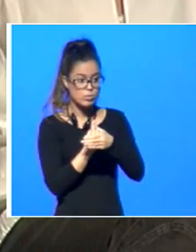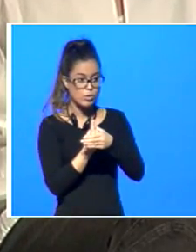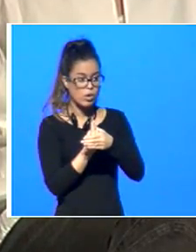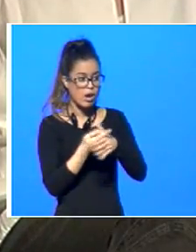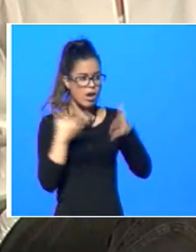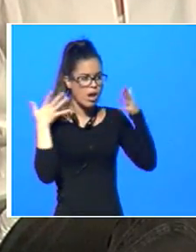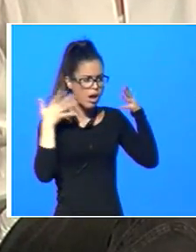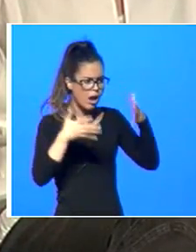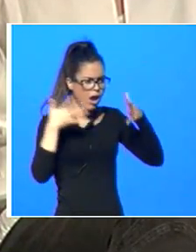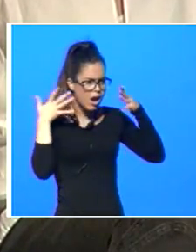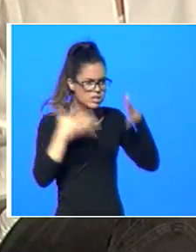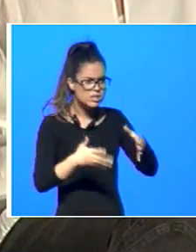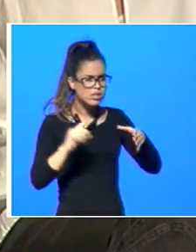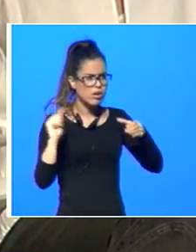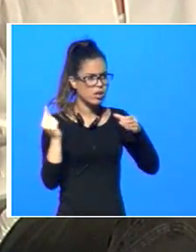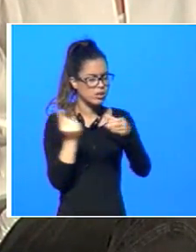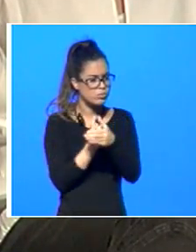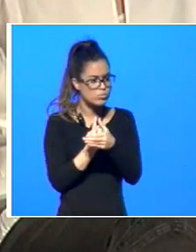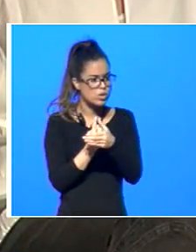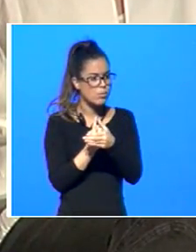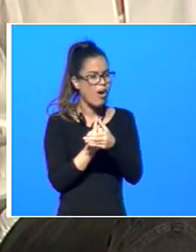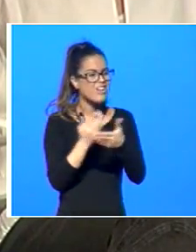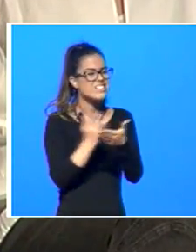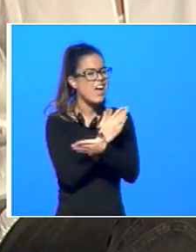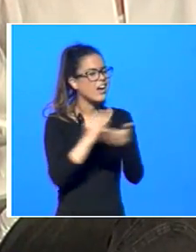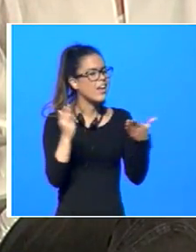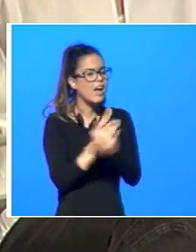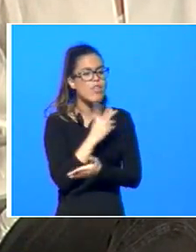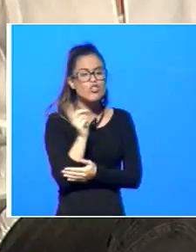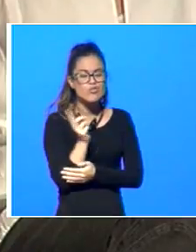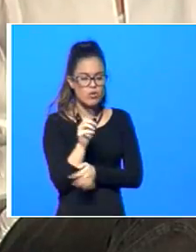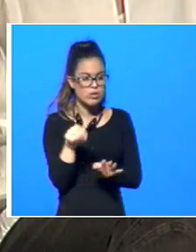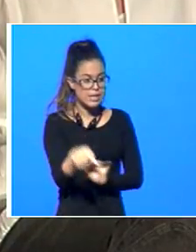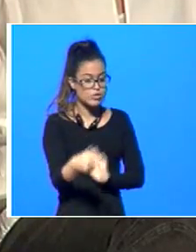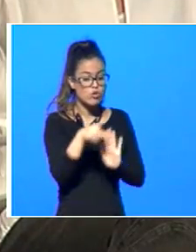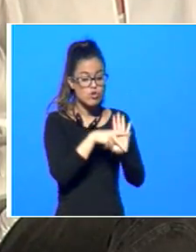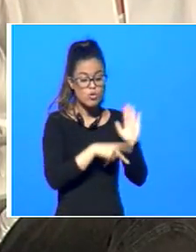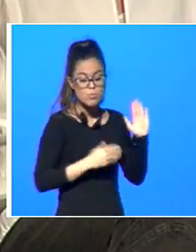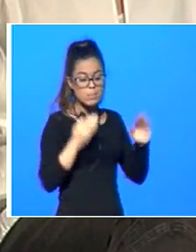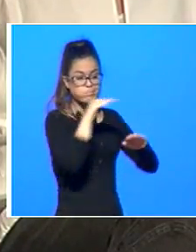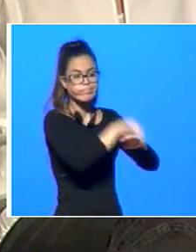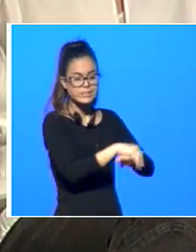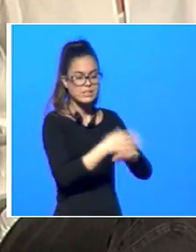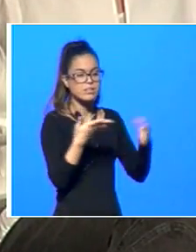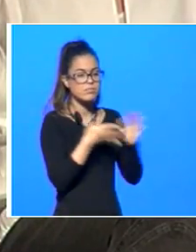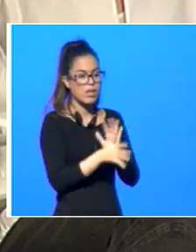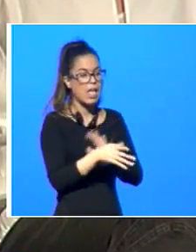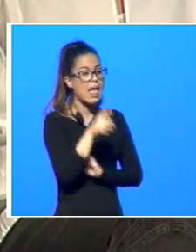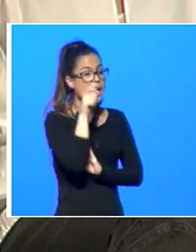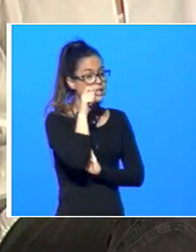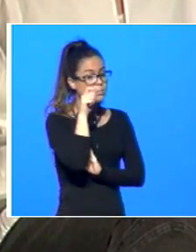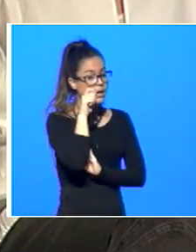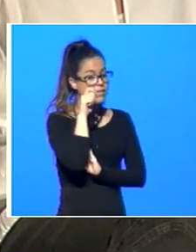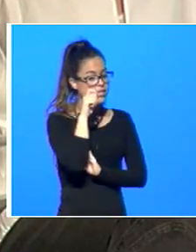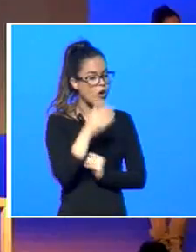inclusivo, no segregador, y su interpretación de la norma. Está en manos de la inspección muchas tomas de